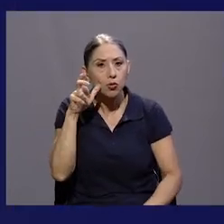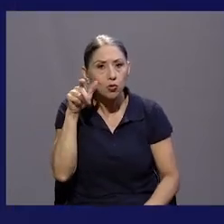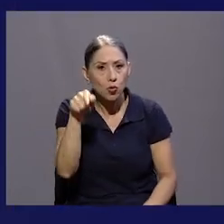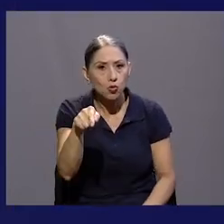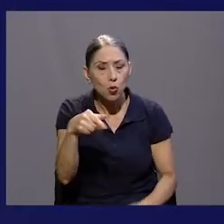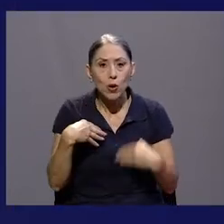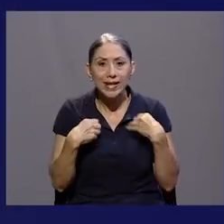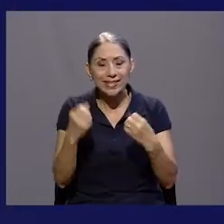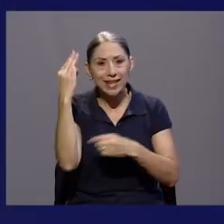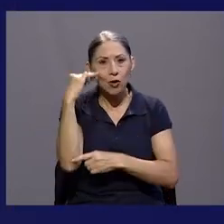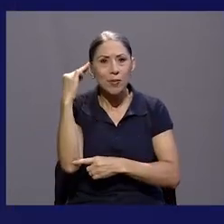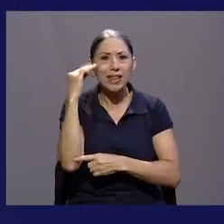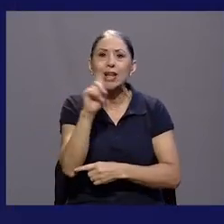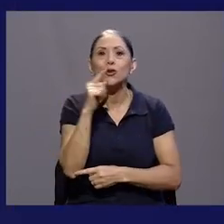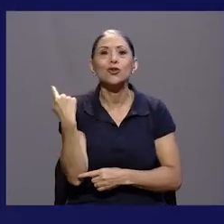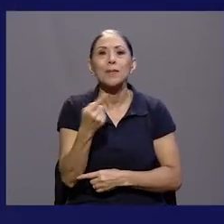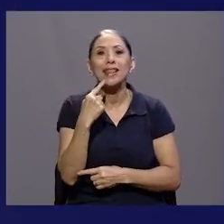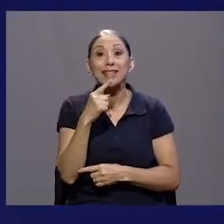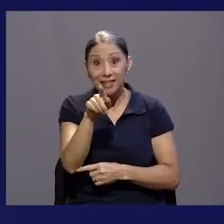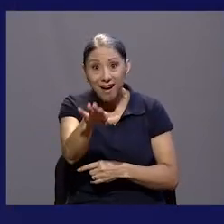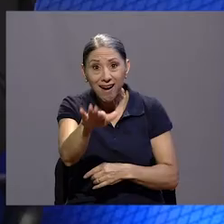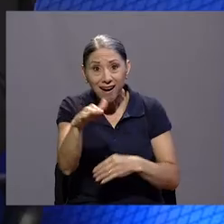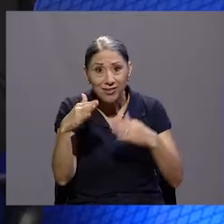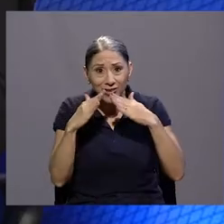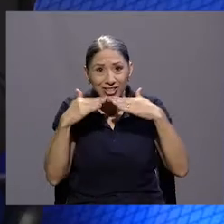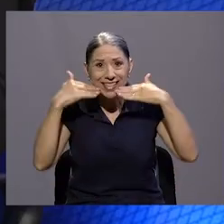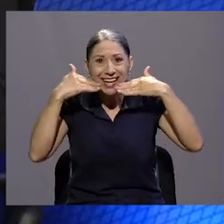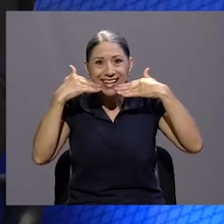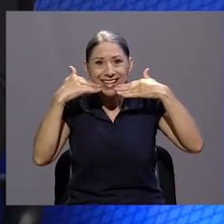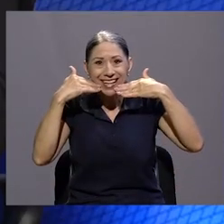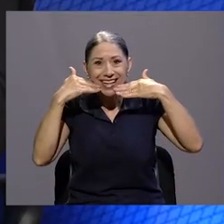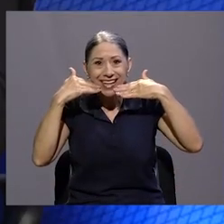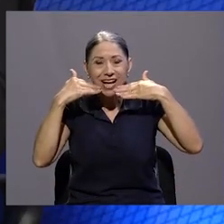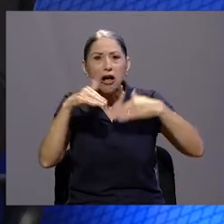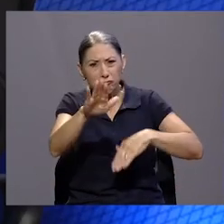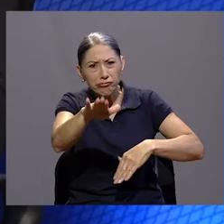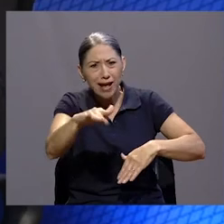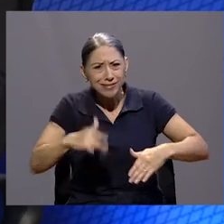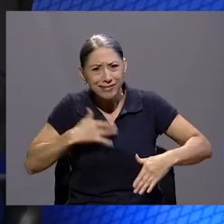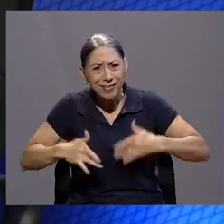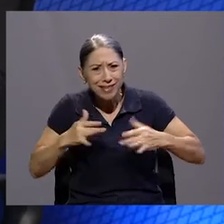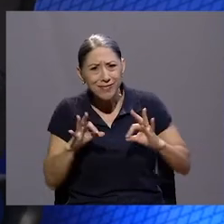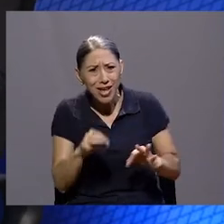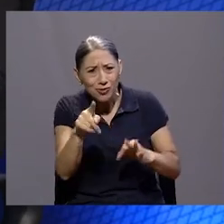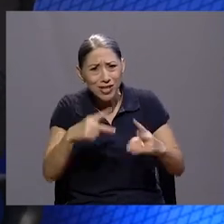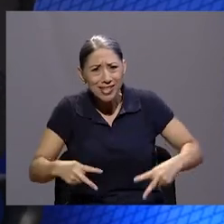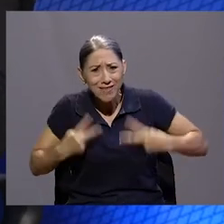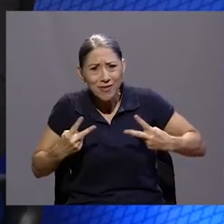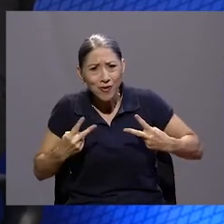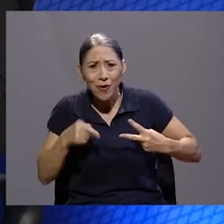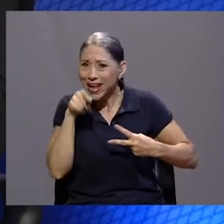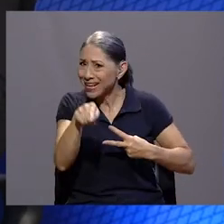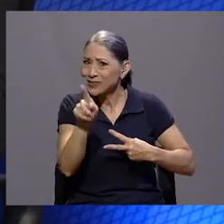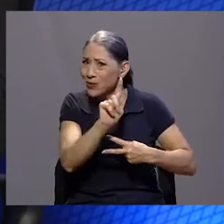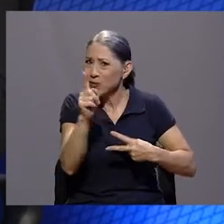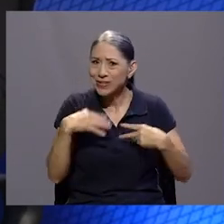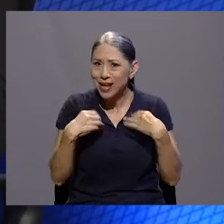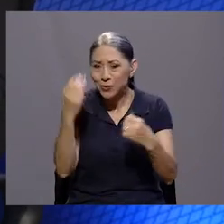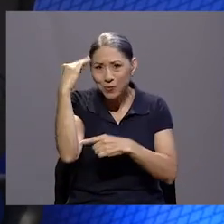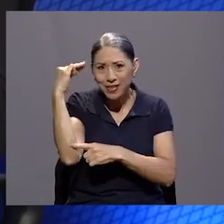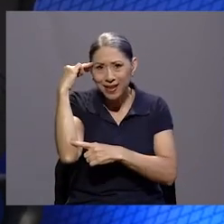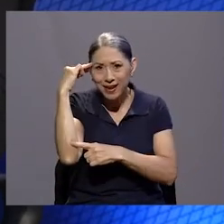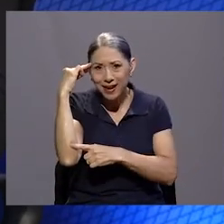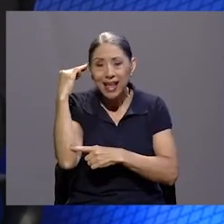porque salud mental no solamente decir sonría salud mental no solamente decir pero siéntase bien porque está vivo es una salud mental